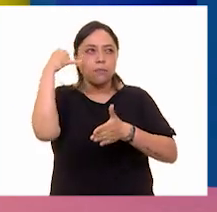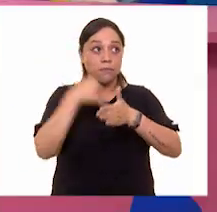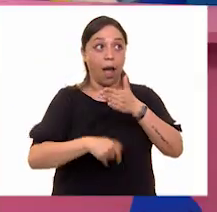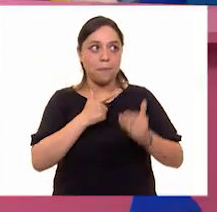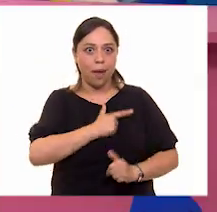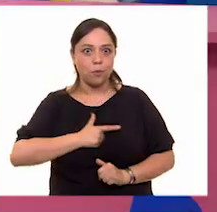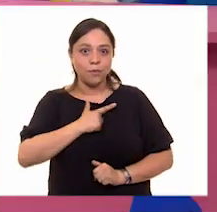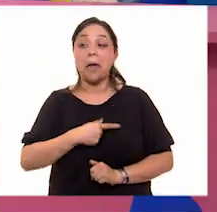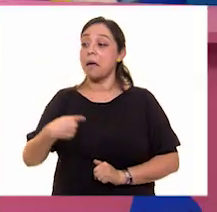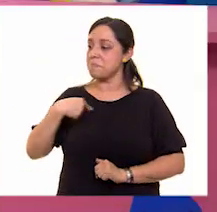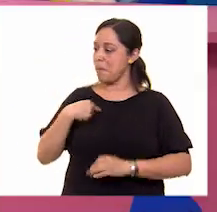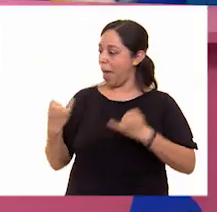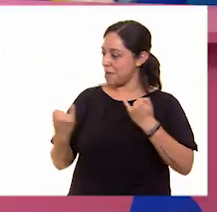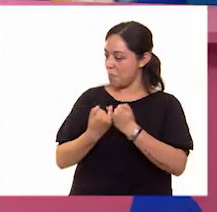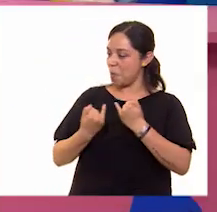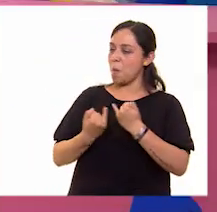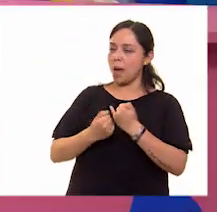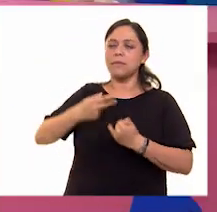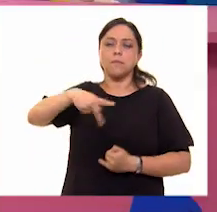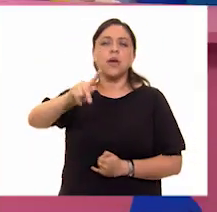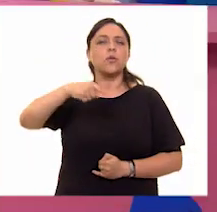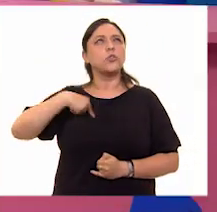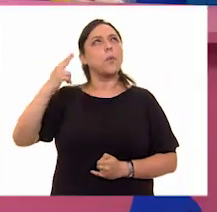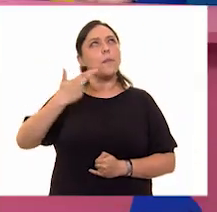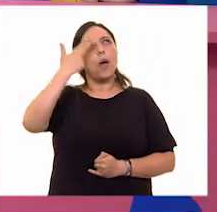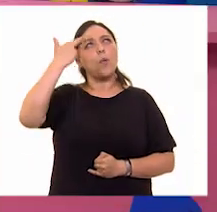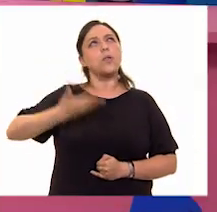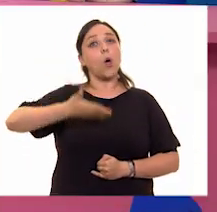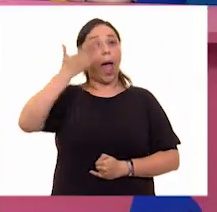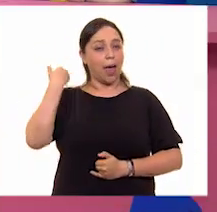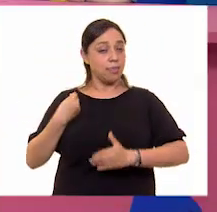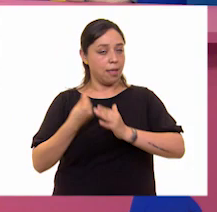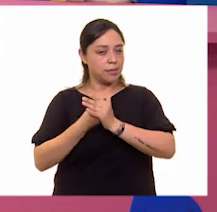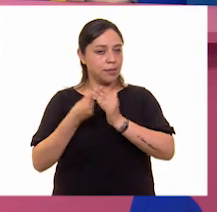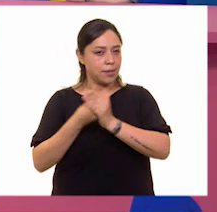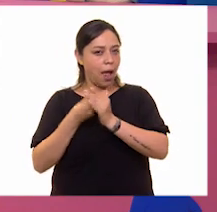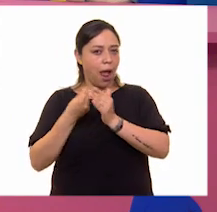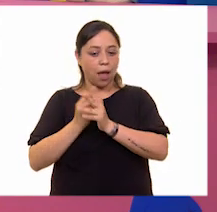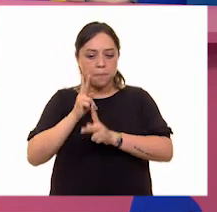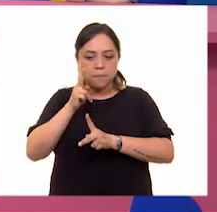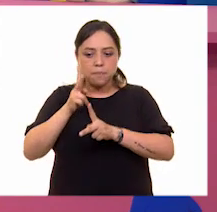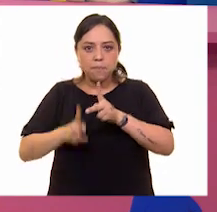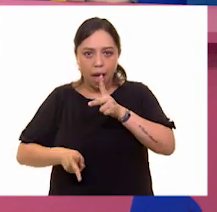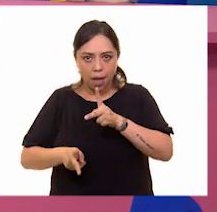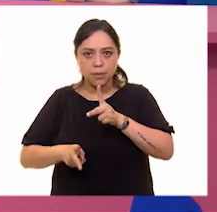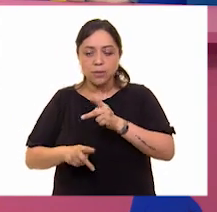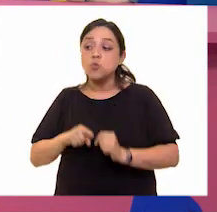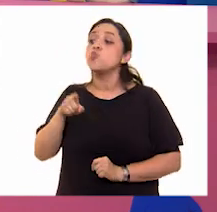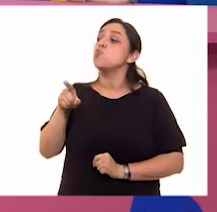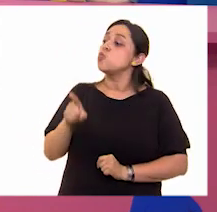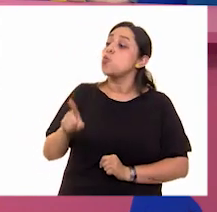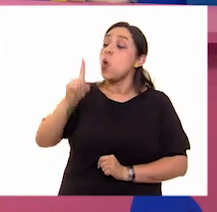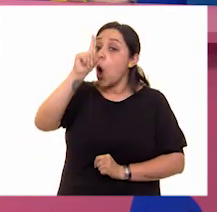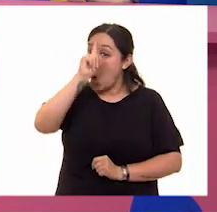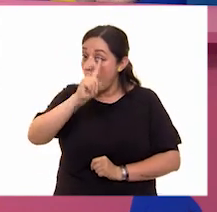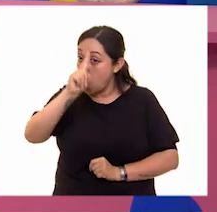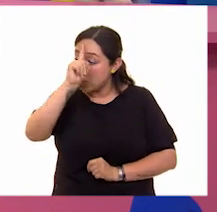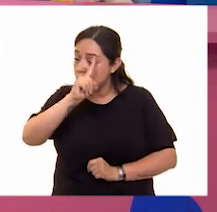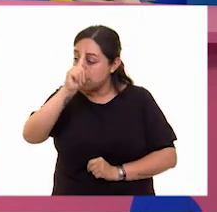mí también, Raulito. Pero si mal no recuerdo, en la clase anterior quedamos en que ibas a hacer una recomendación de este